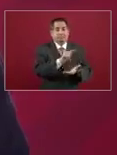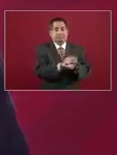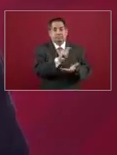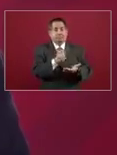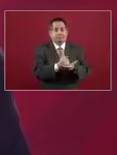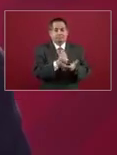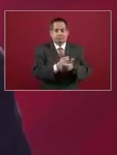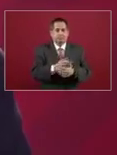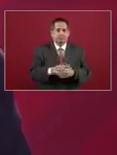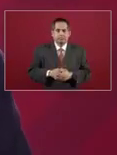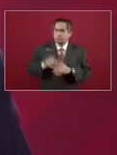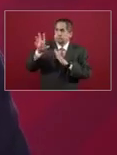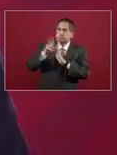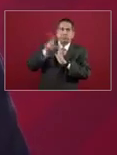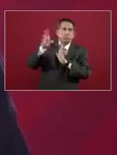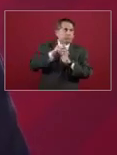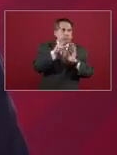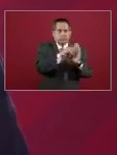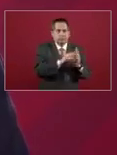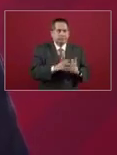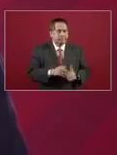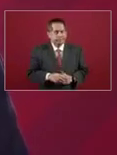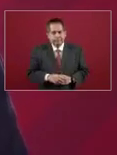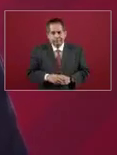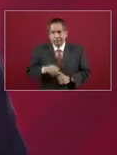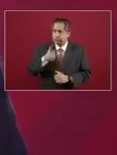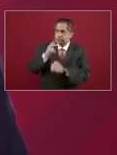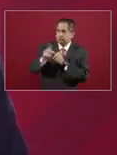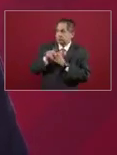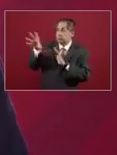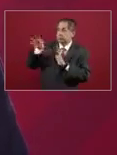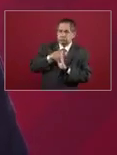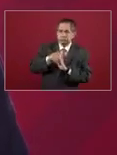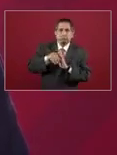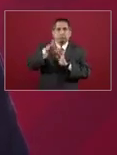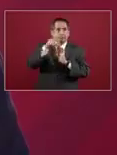y se copió mucho de otros países.